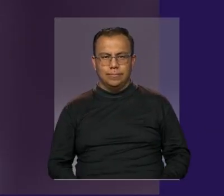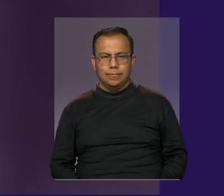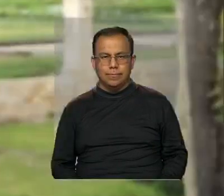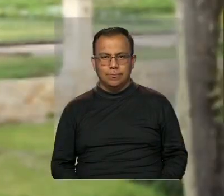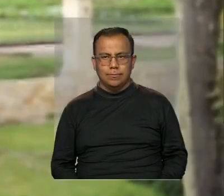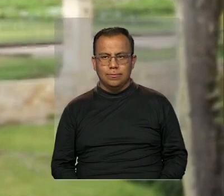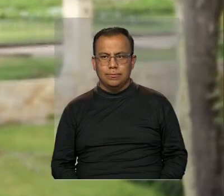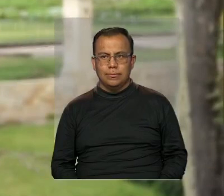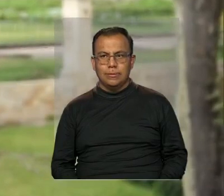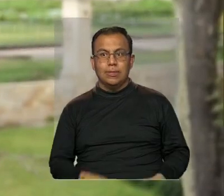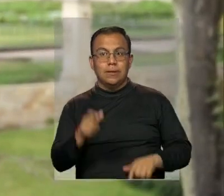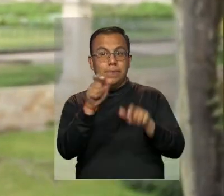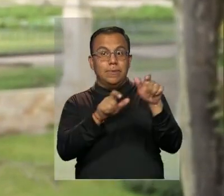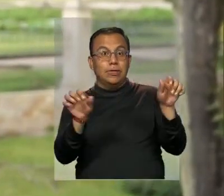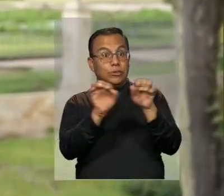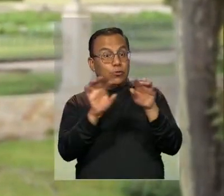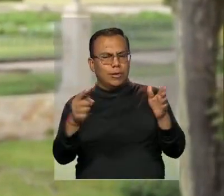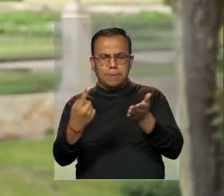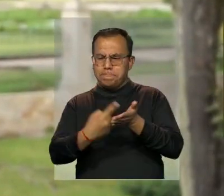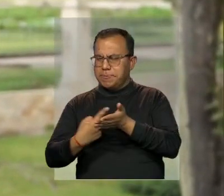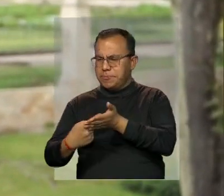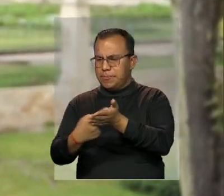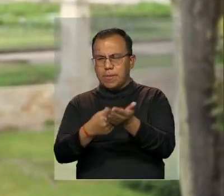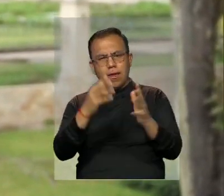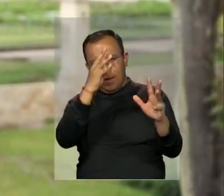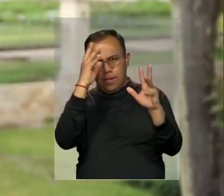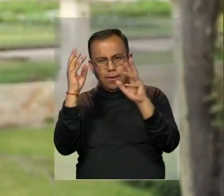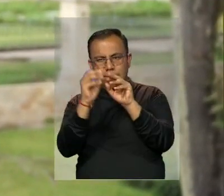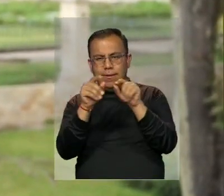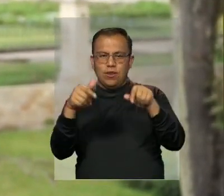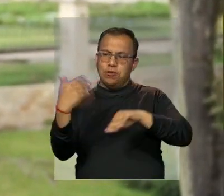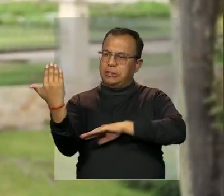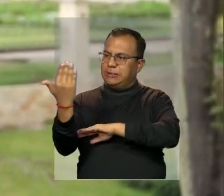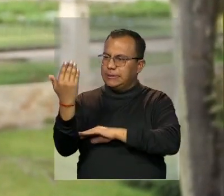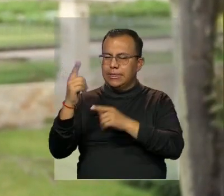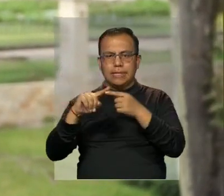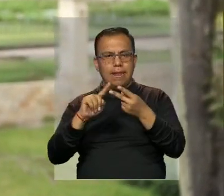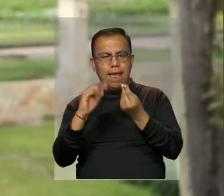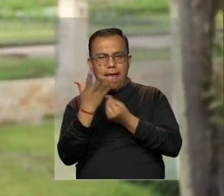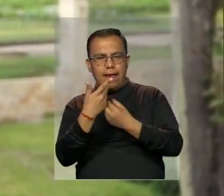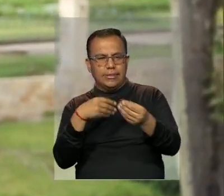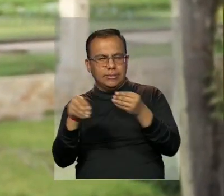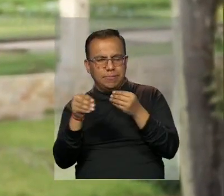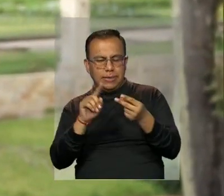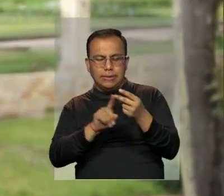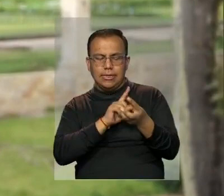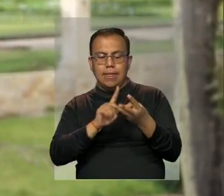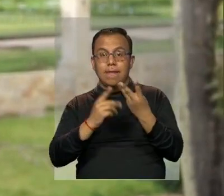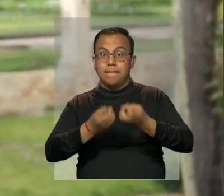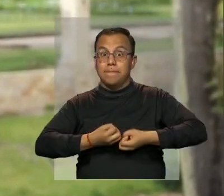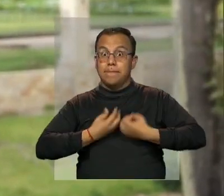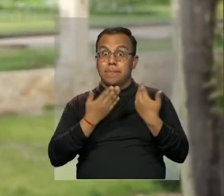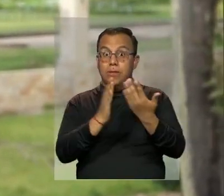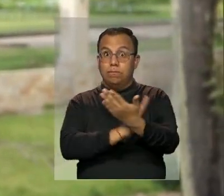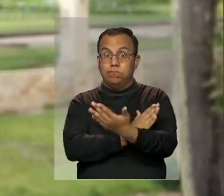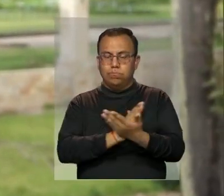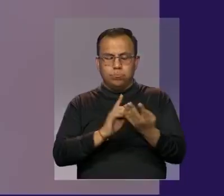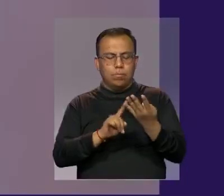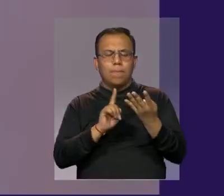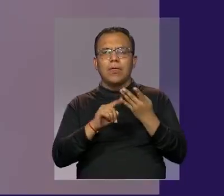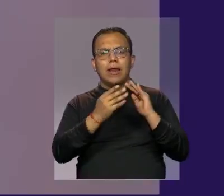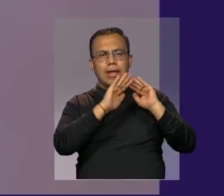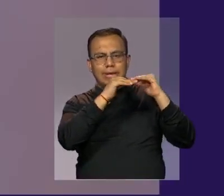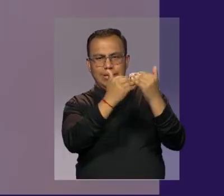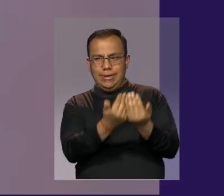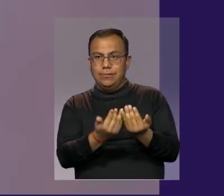suerte de personas conversando y estableciendo desde el cine, las artes plásticas, la expresión musical, la